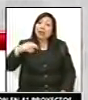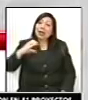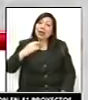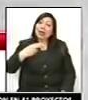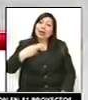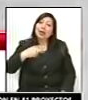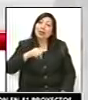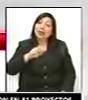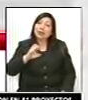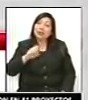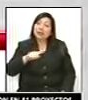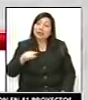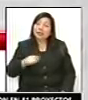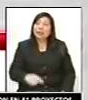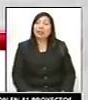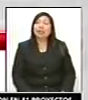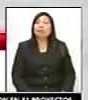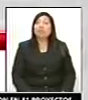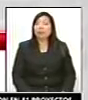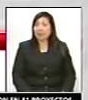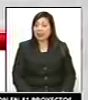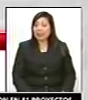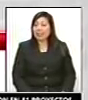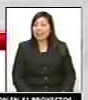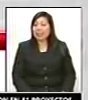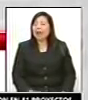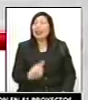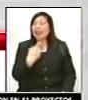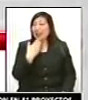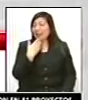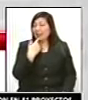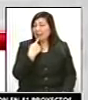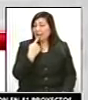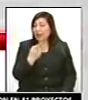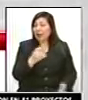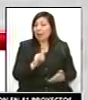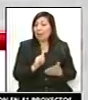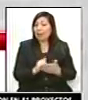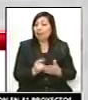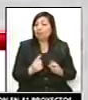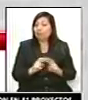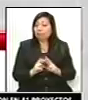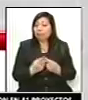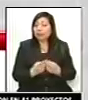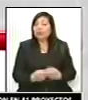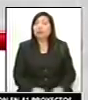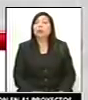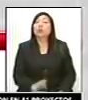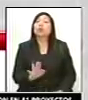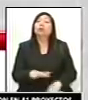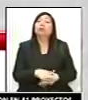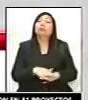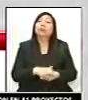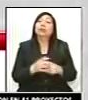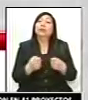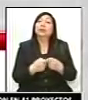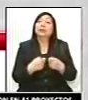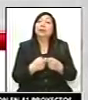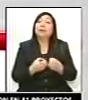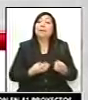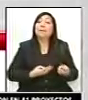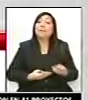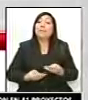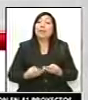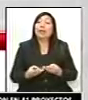de Proinversión, Jorge León Ballén, que estimaba conveniente convocar una licitación de suministro de electricidad al